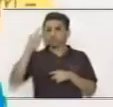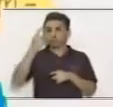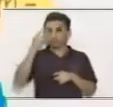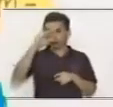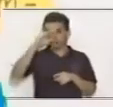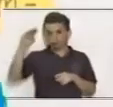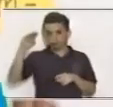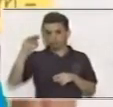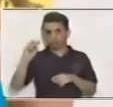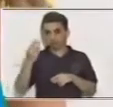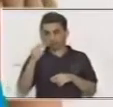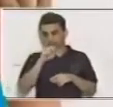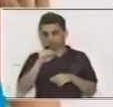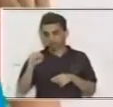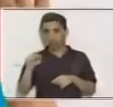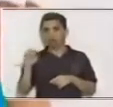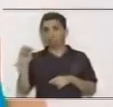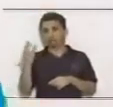Muy bien.